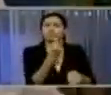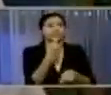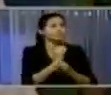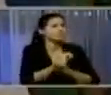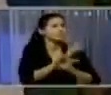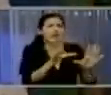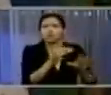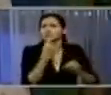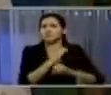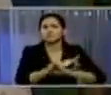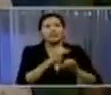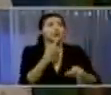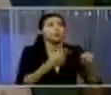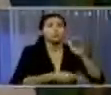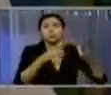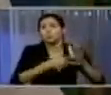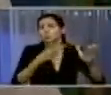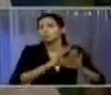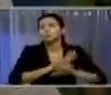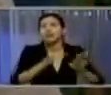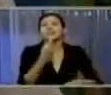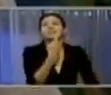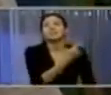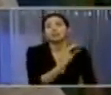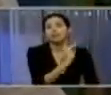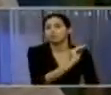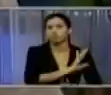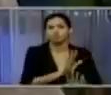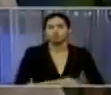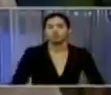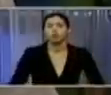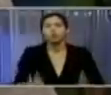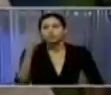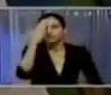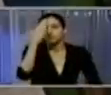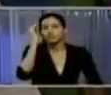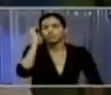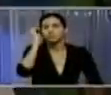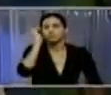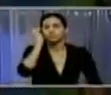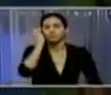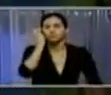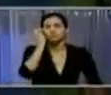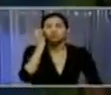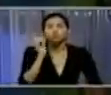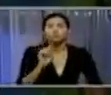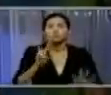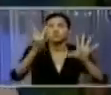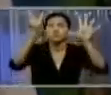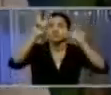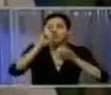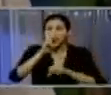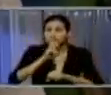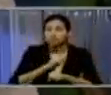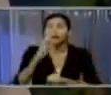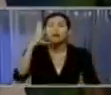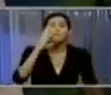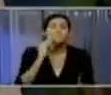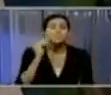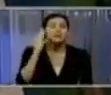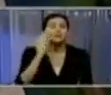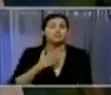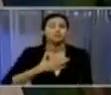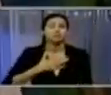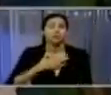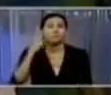diciendo. Y ustedes saben que yo estuve 7 años de escuela en